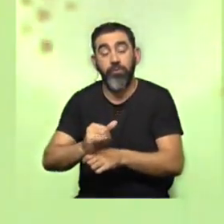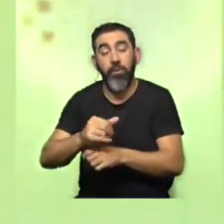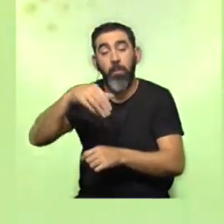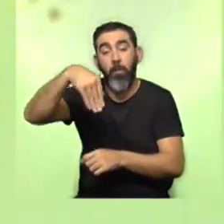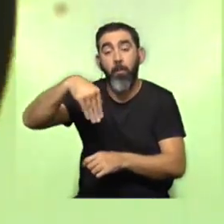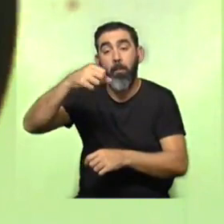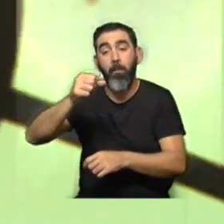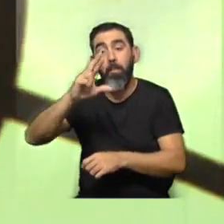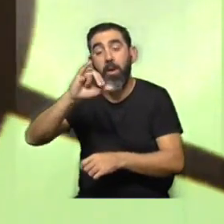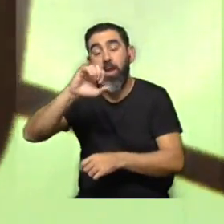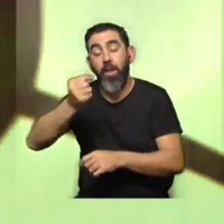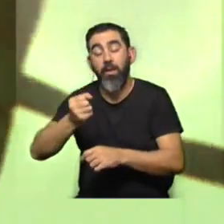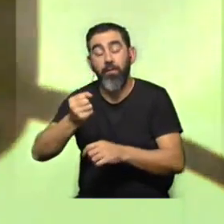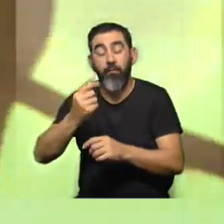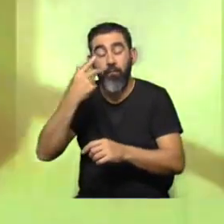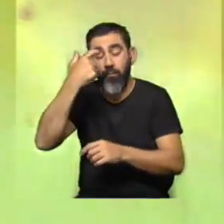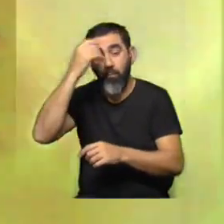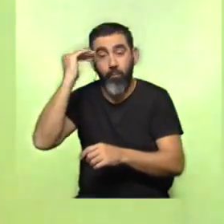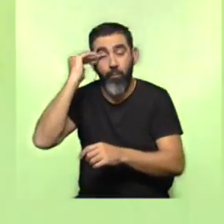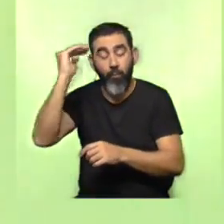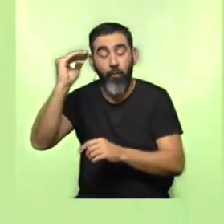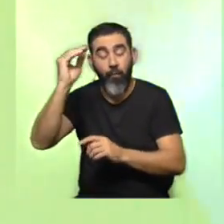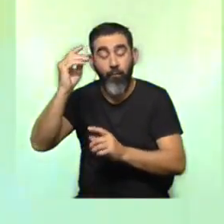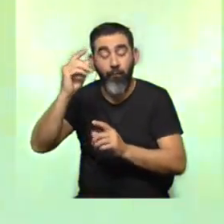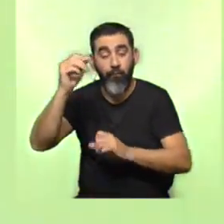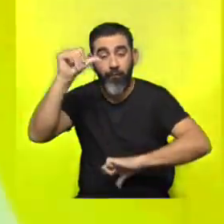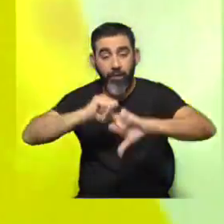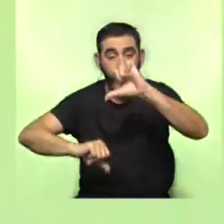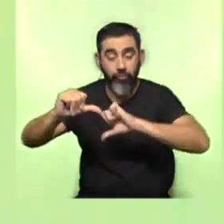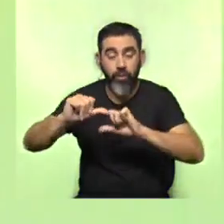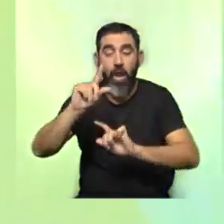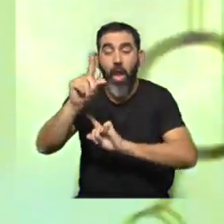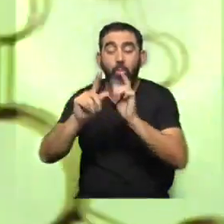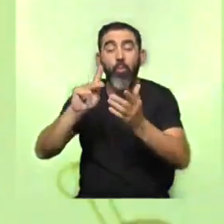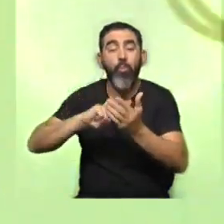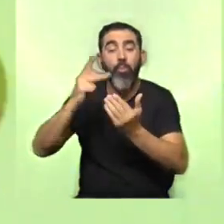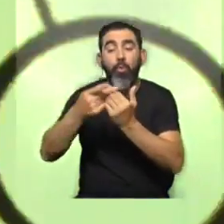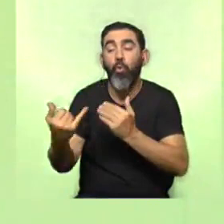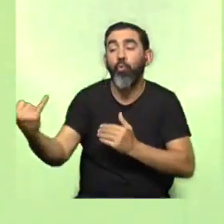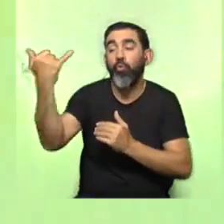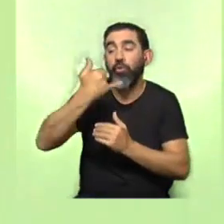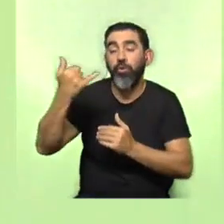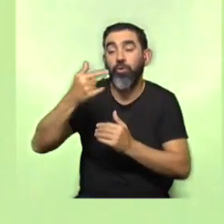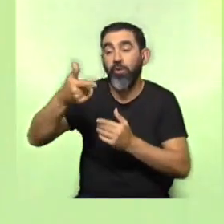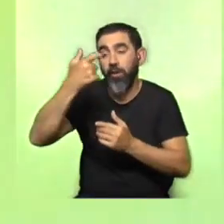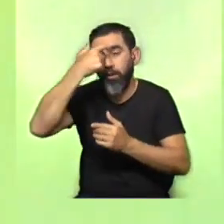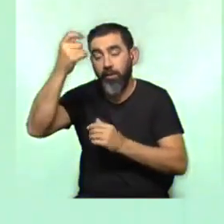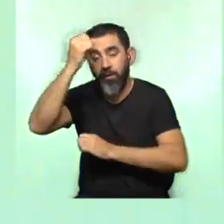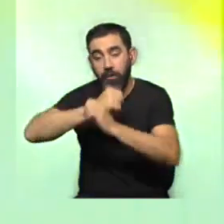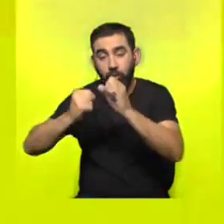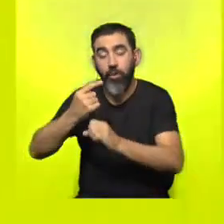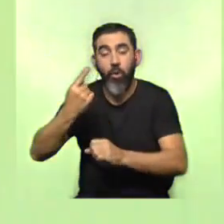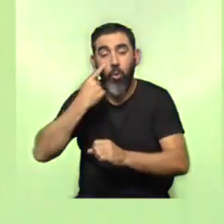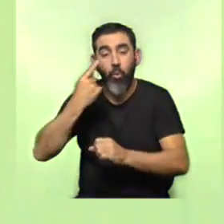de Química Analítica de Facultad de Química, nos va a contar algunos de los proyectos que utilizan esta tecnología para